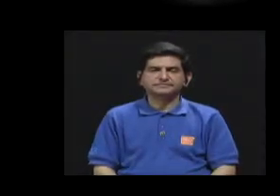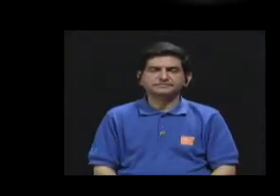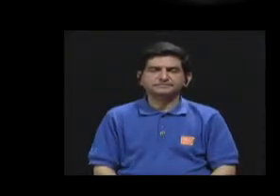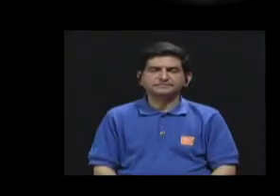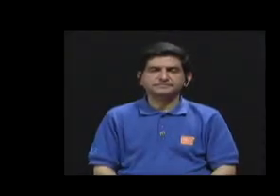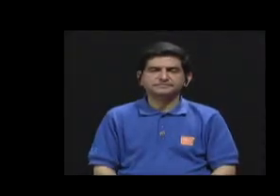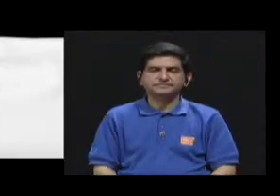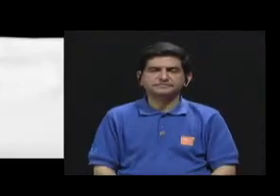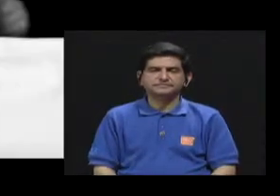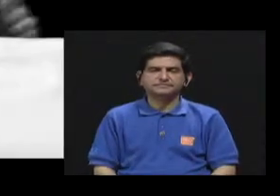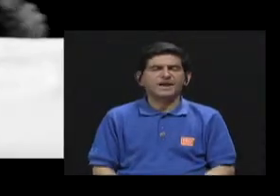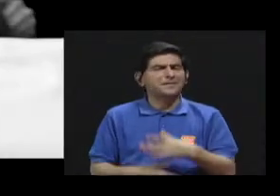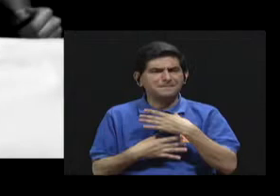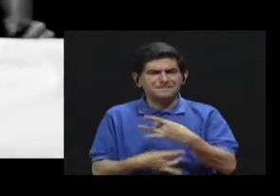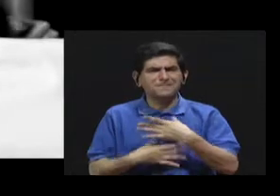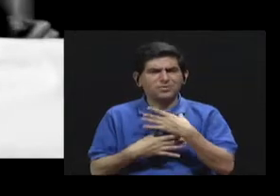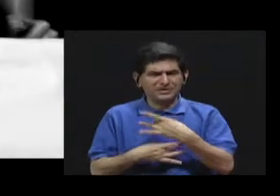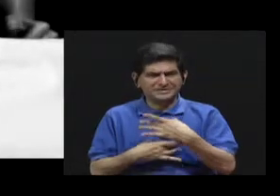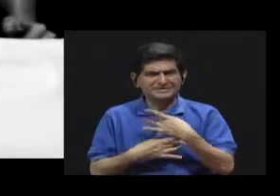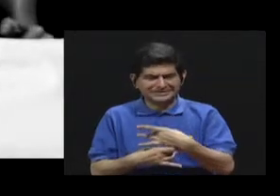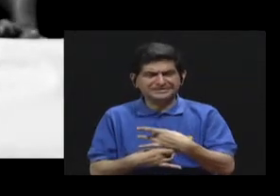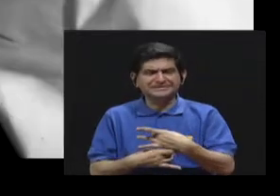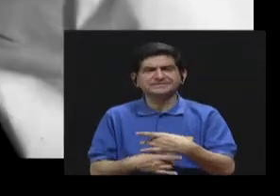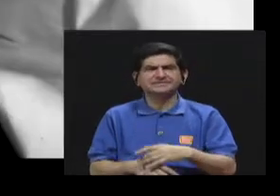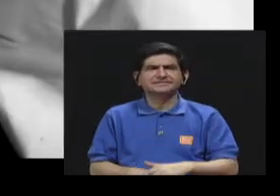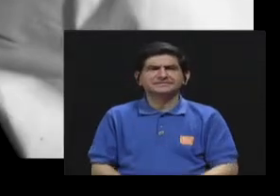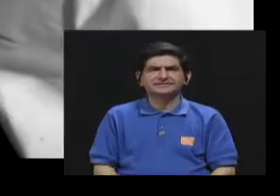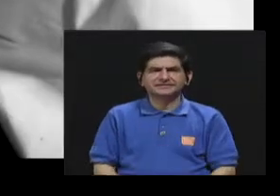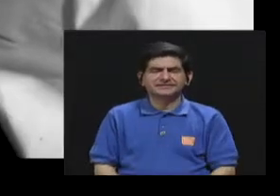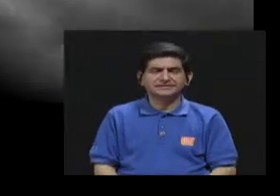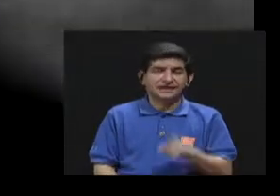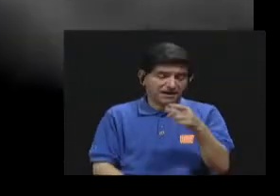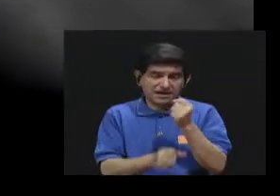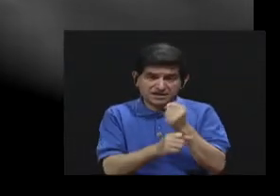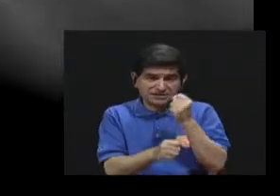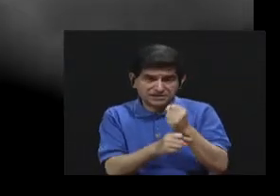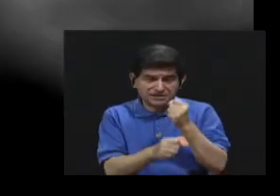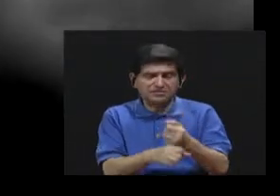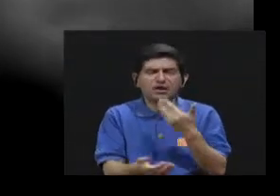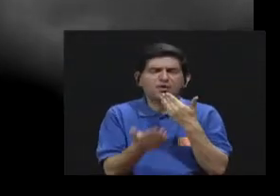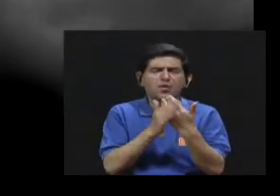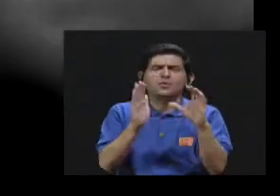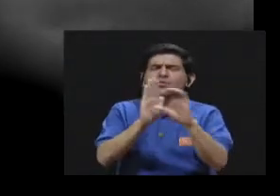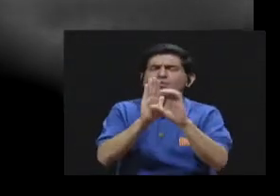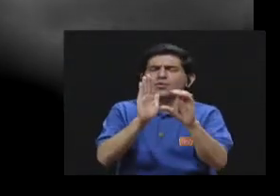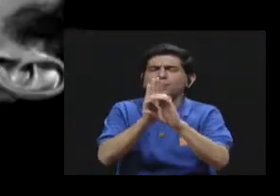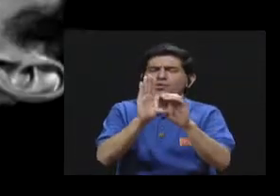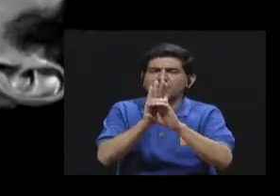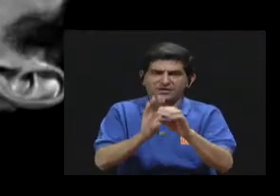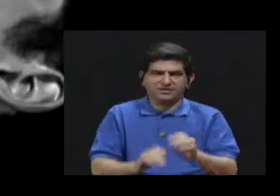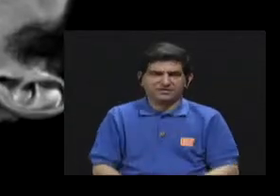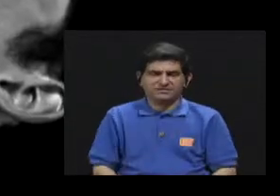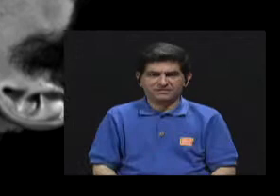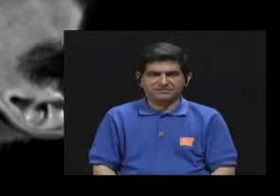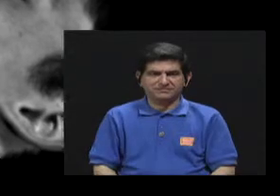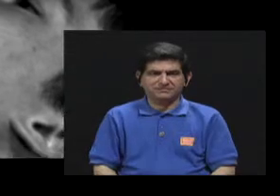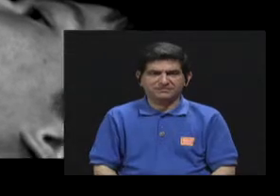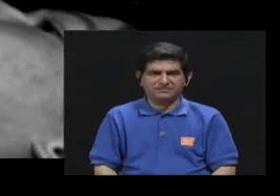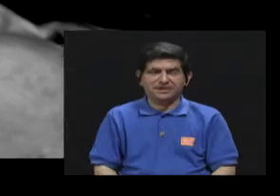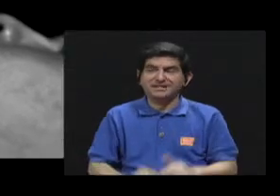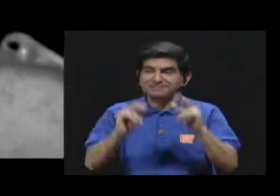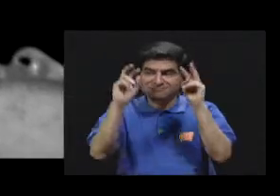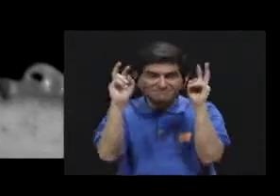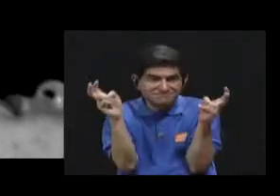Es muy interesante este trabajo. Tiene muy buena fotografía y pues es una